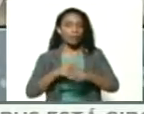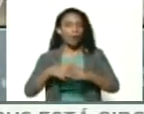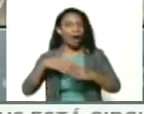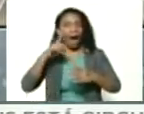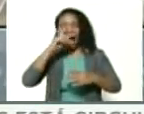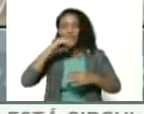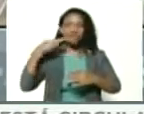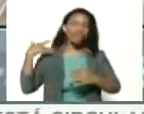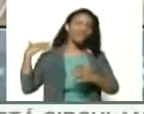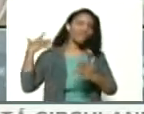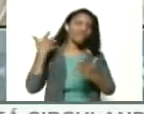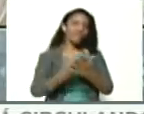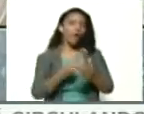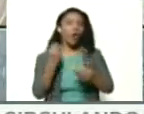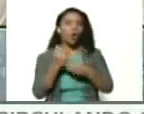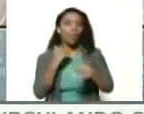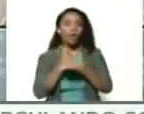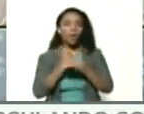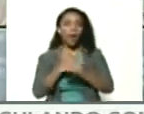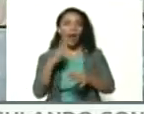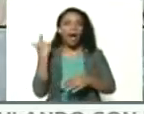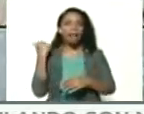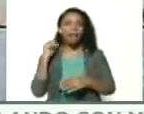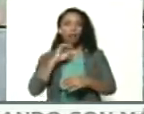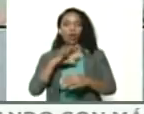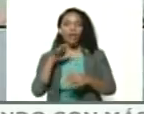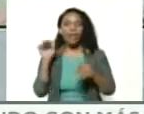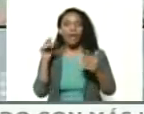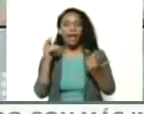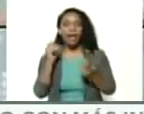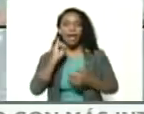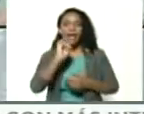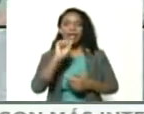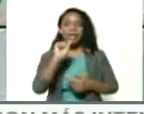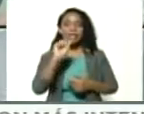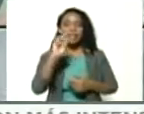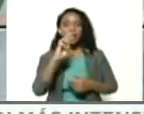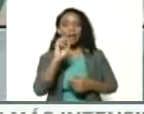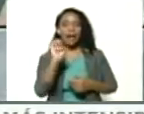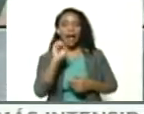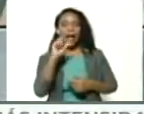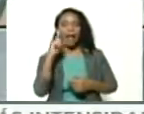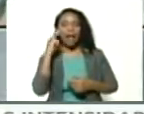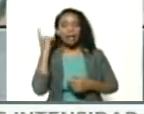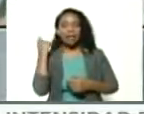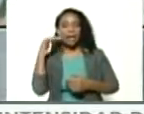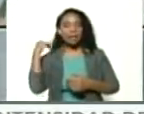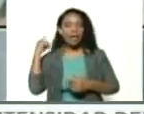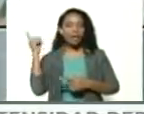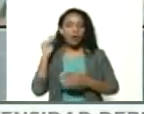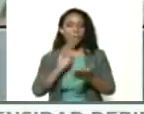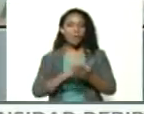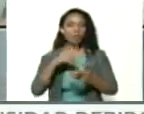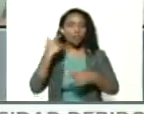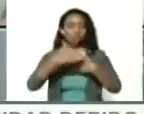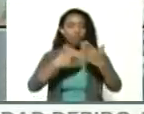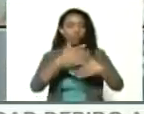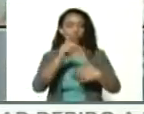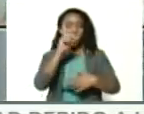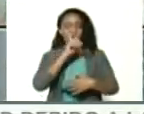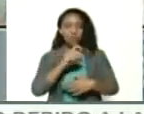la guerra de Israel, más de 10 años de lucha. Ellos se han propuesto una serie de acciones sucesivas. Estamos casi un